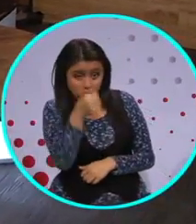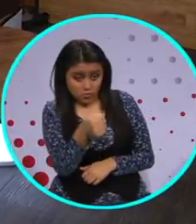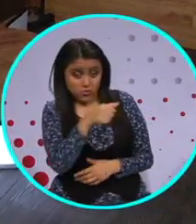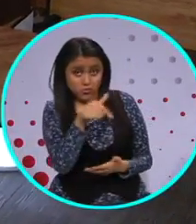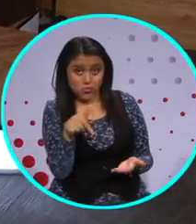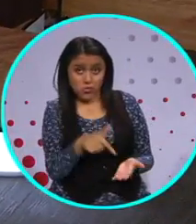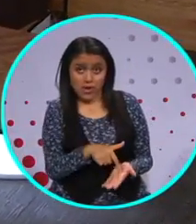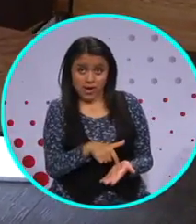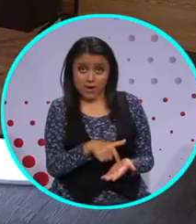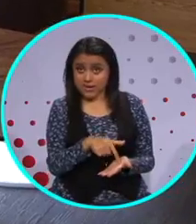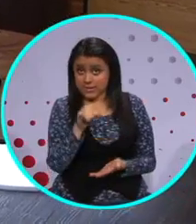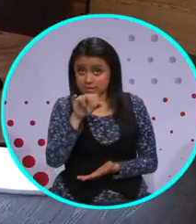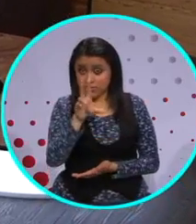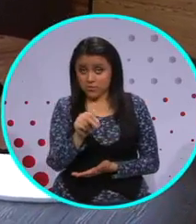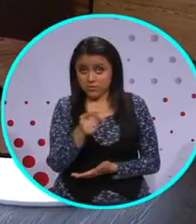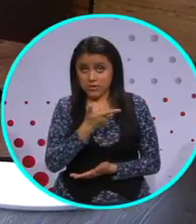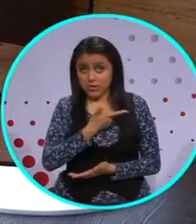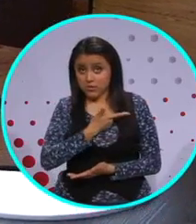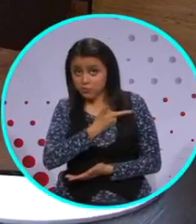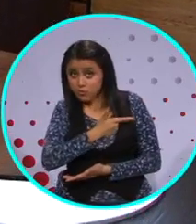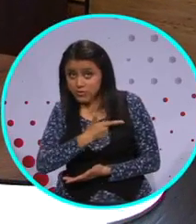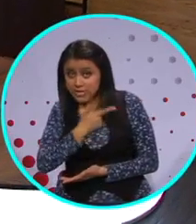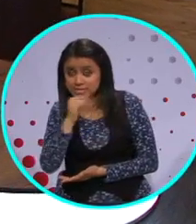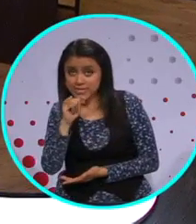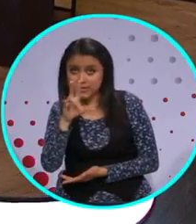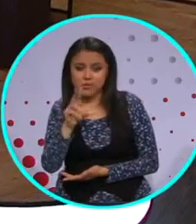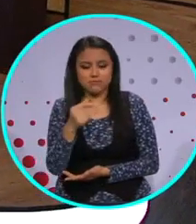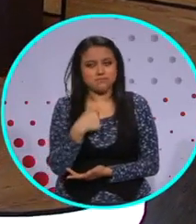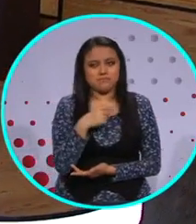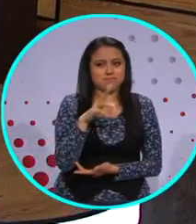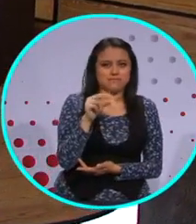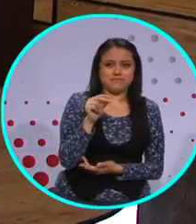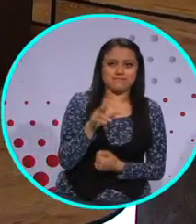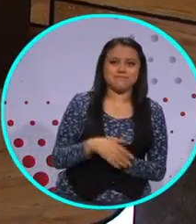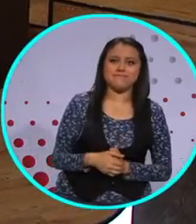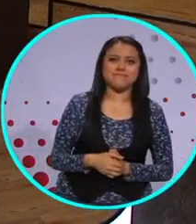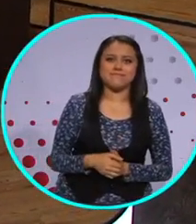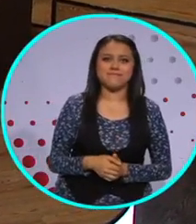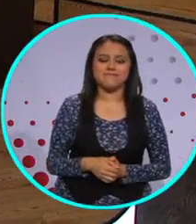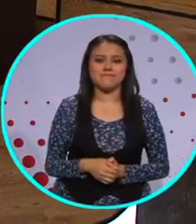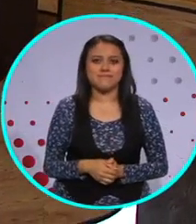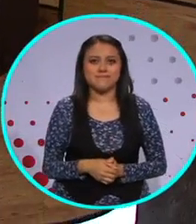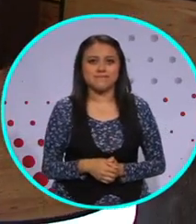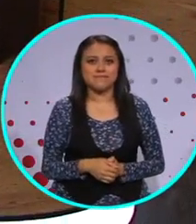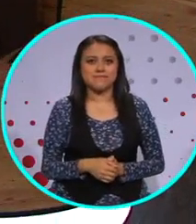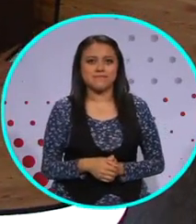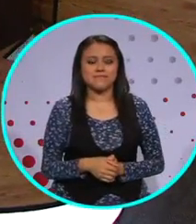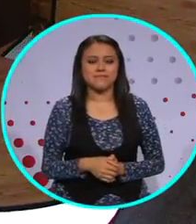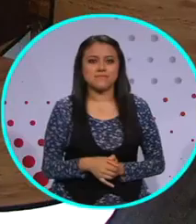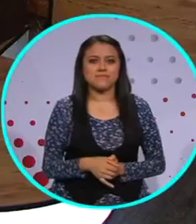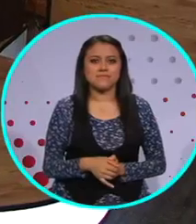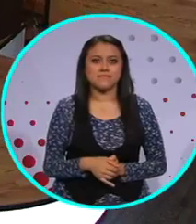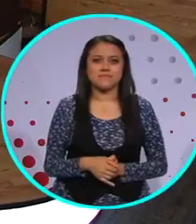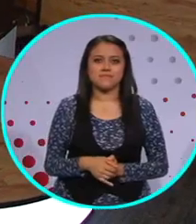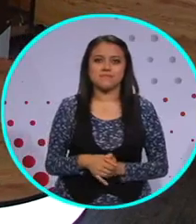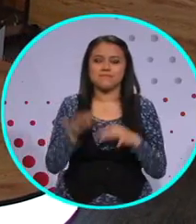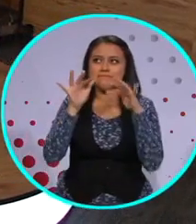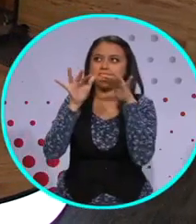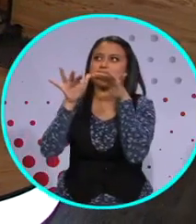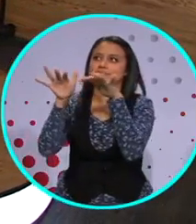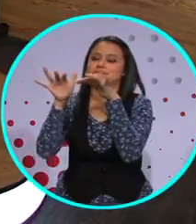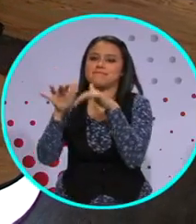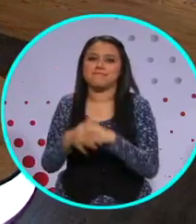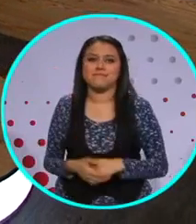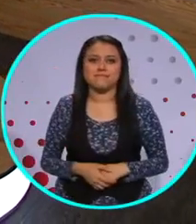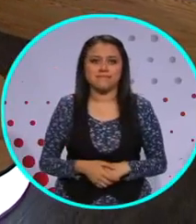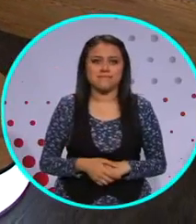ella la comarca lagunera no te gusta a ti y la mete en problemas lado lamer navajas de afeitar masticarlas es como riesgoso